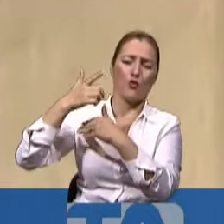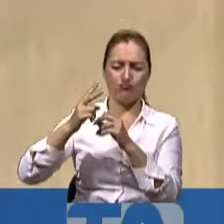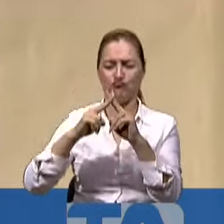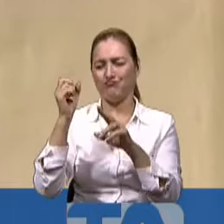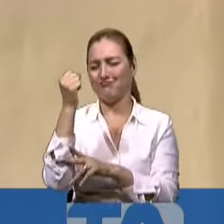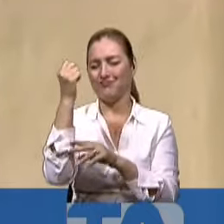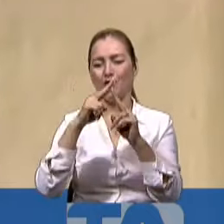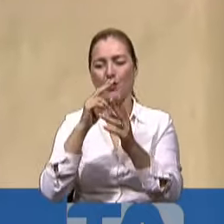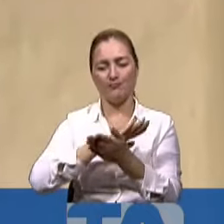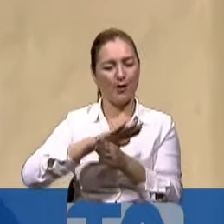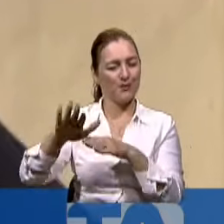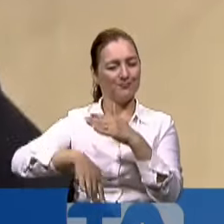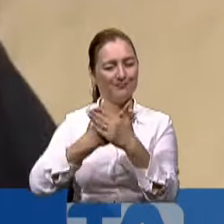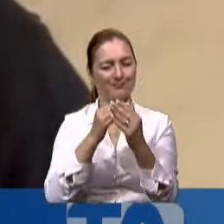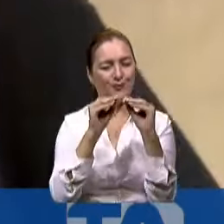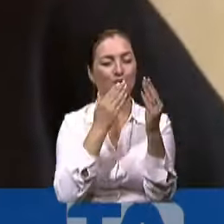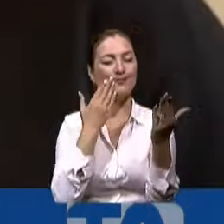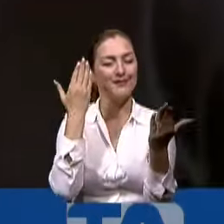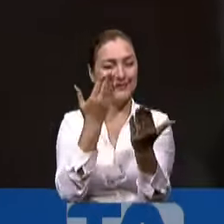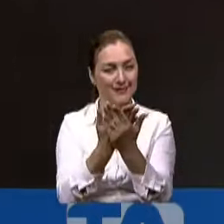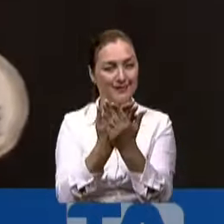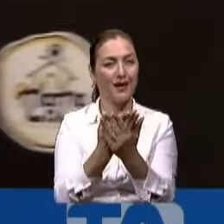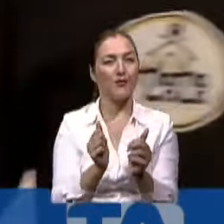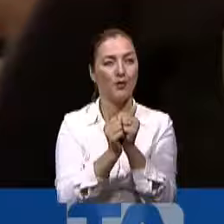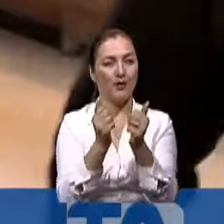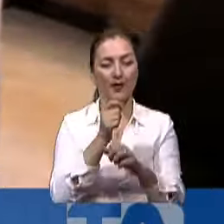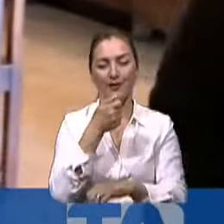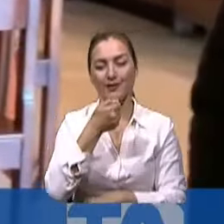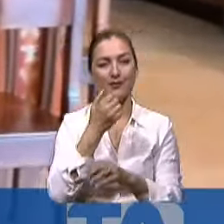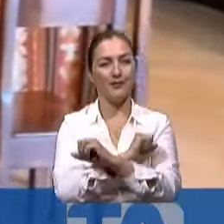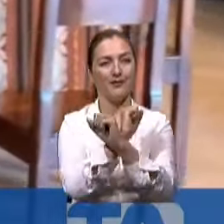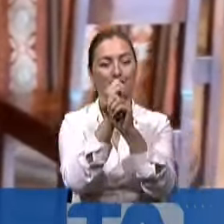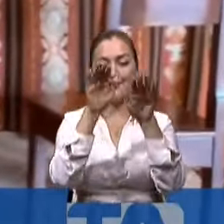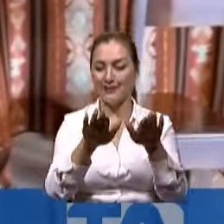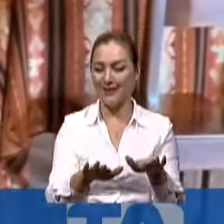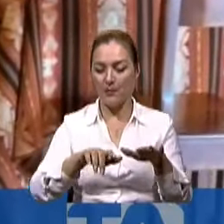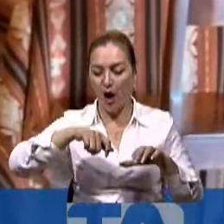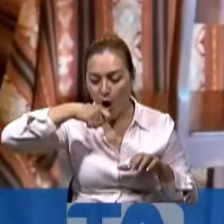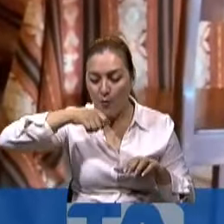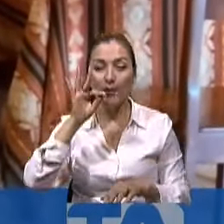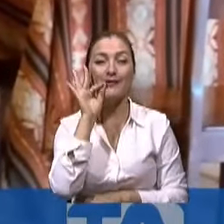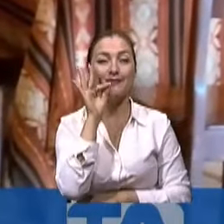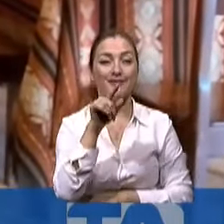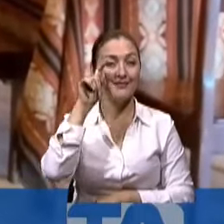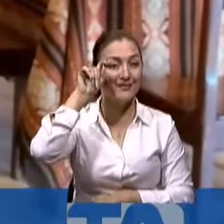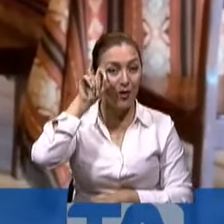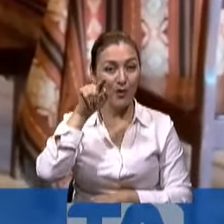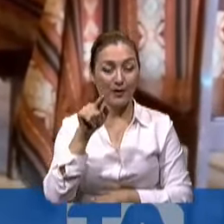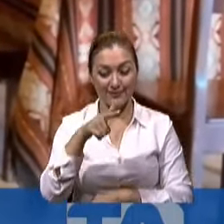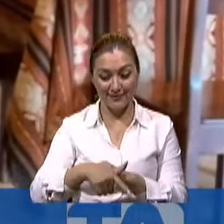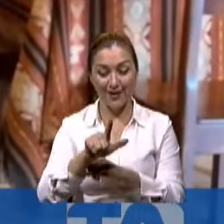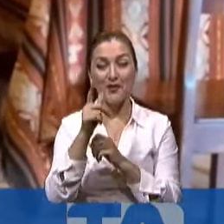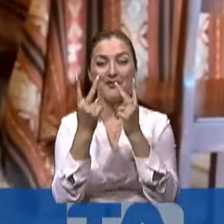pues cordialmente invitados. Muchísimas gracias, David, por habernos acompañado en la mañana de hoy. Nosotros nos quedamos degustando y recuerden que si vienen por